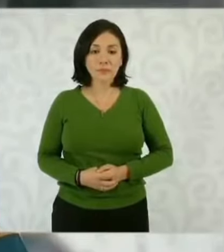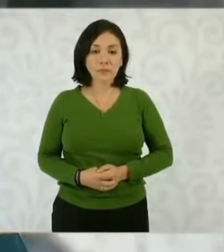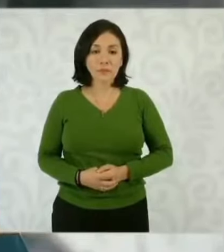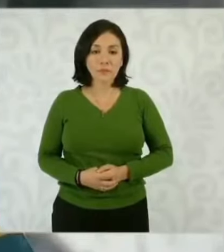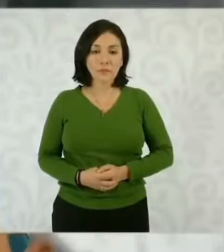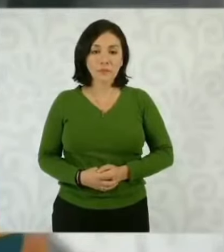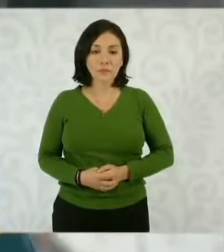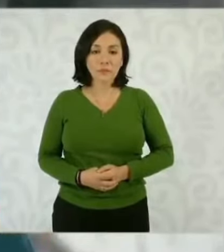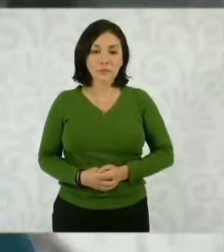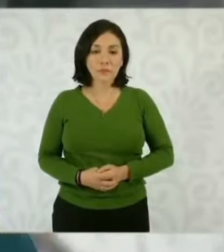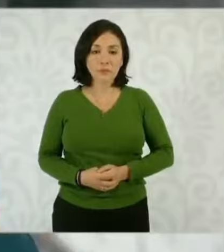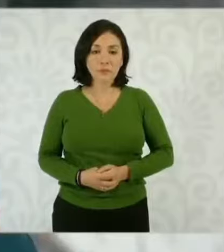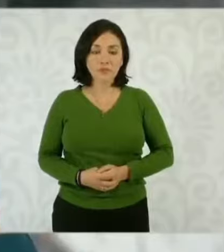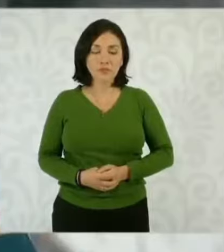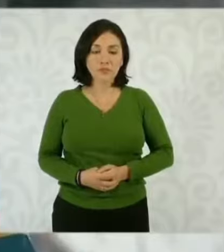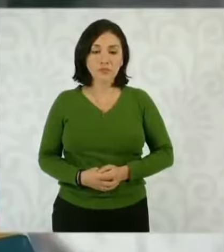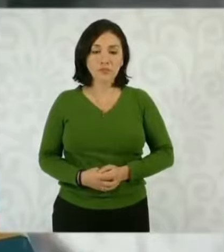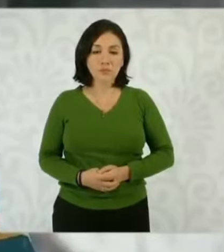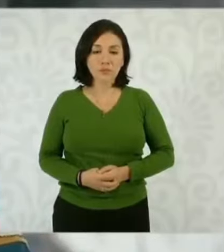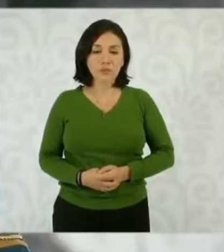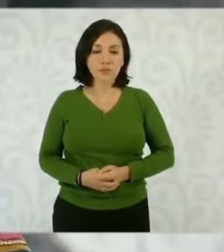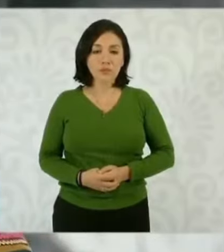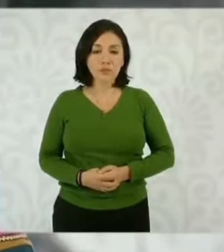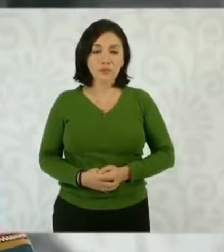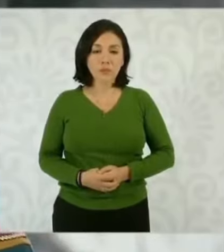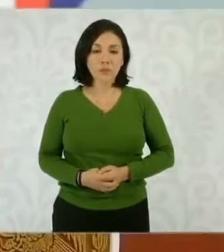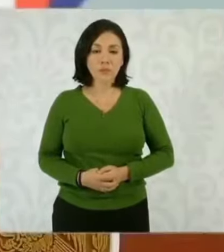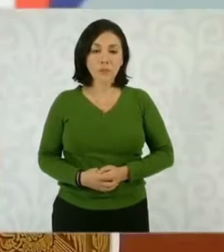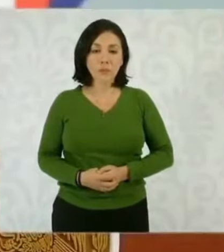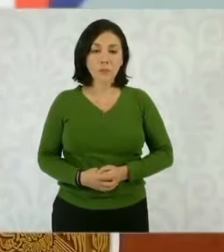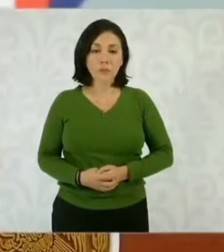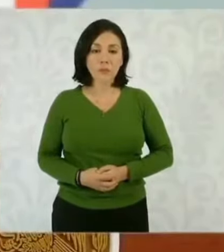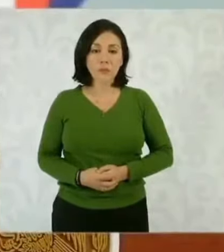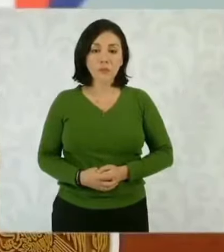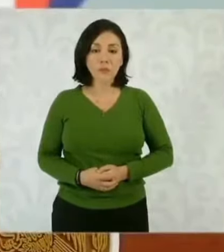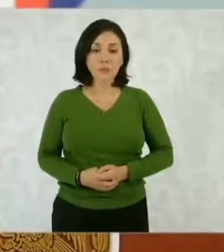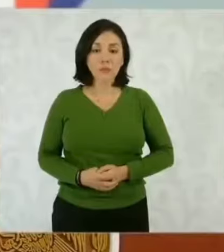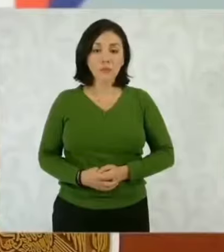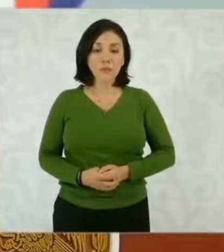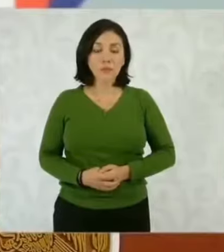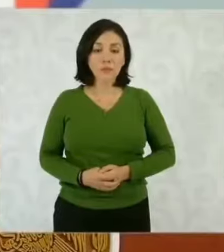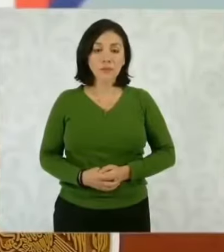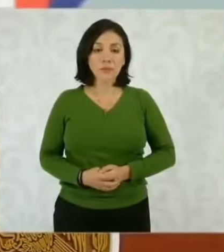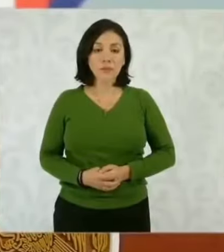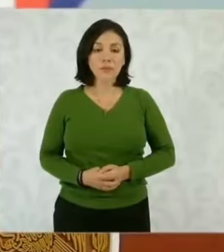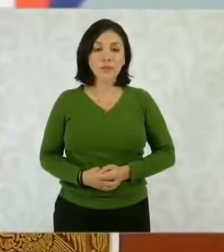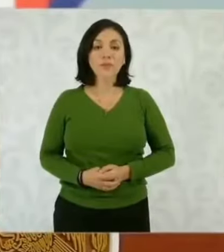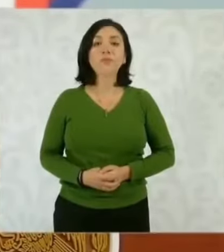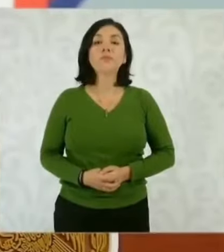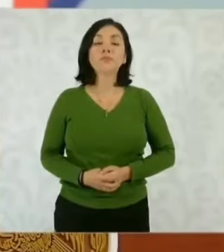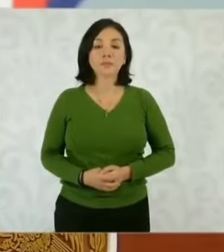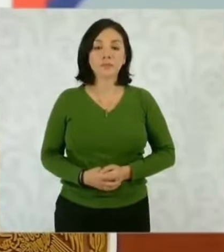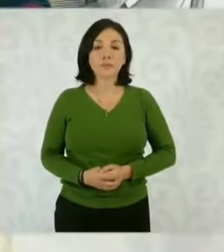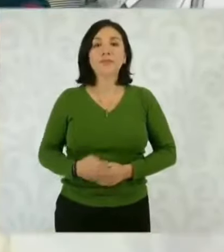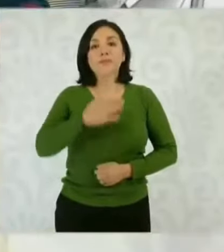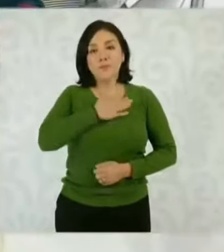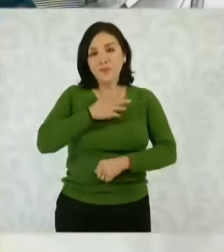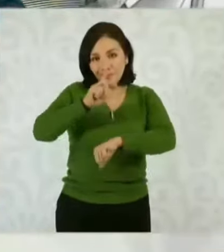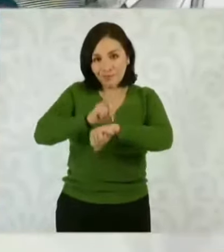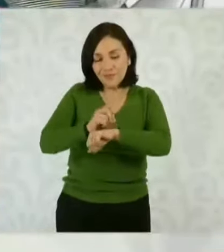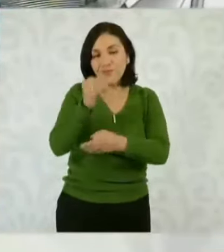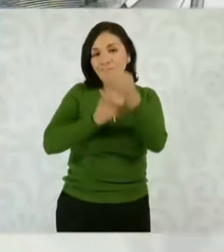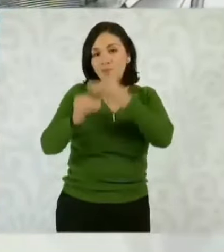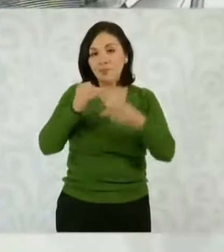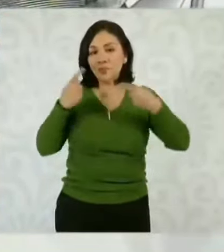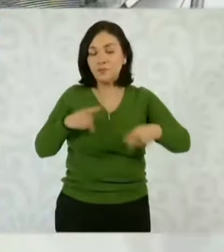te kabut mana te peyahuni ta tiriyama ena me matihu te va ukitaka. Muy buenos días